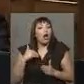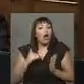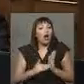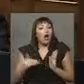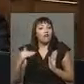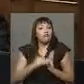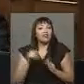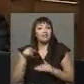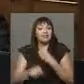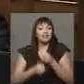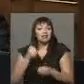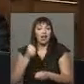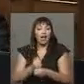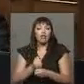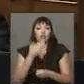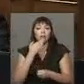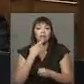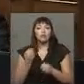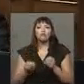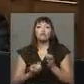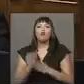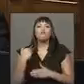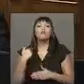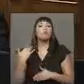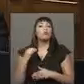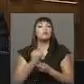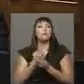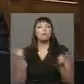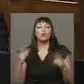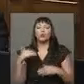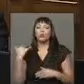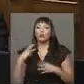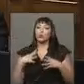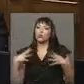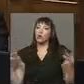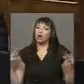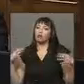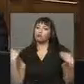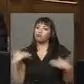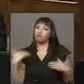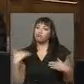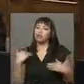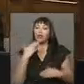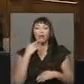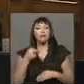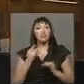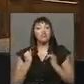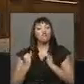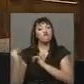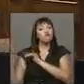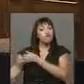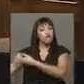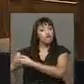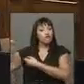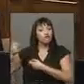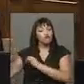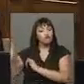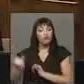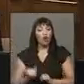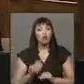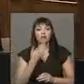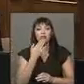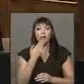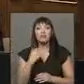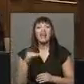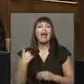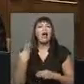labor que encomendamos a este nuevo ente público aún es titánica. De acuerdo al informe de desarrollo humano de 2010, aún